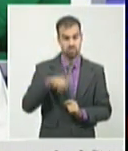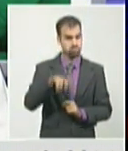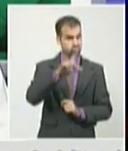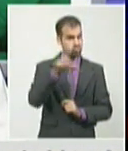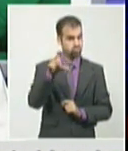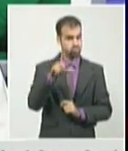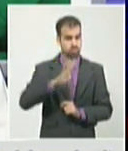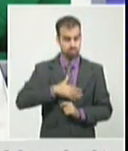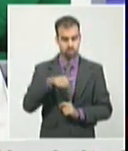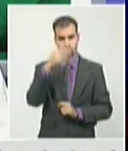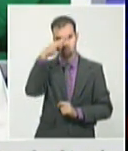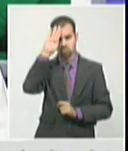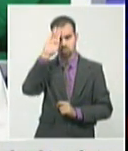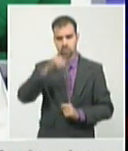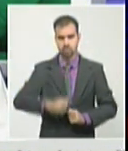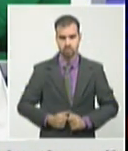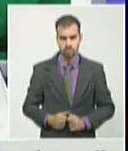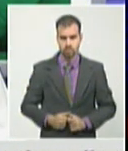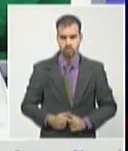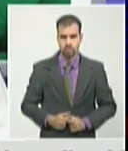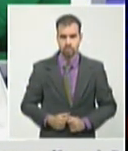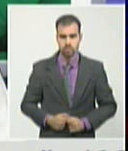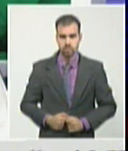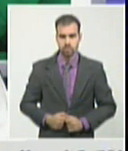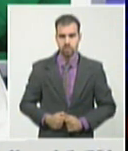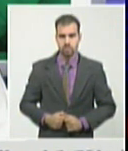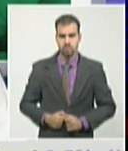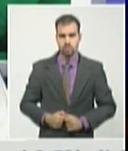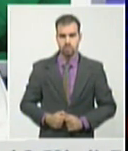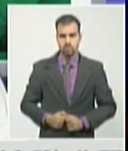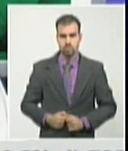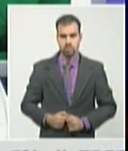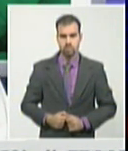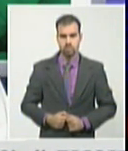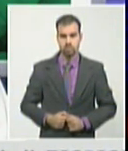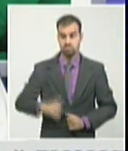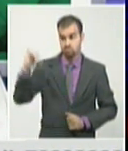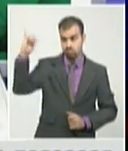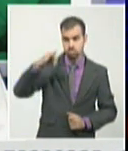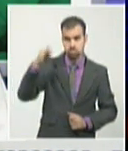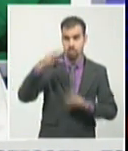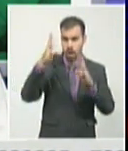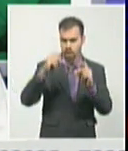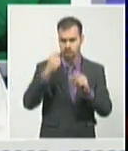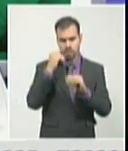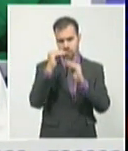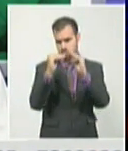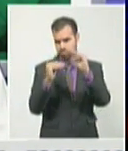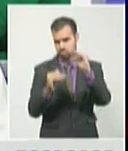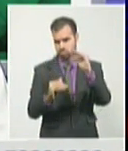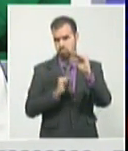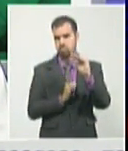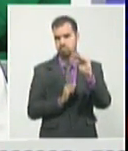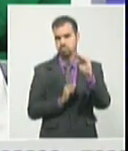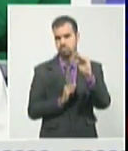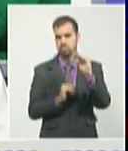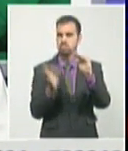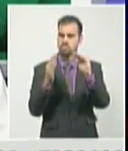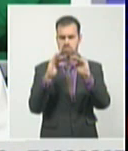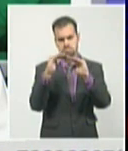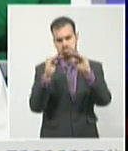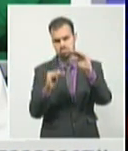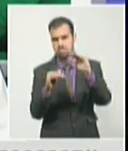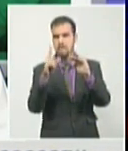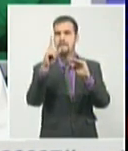país y hemos bajado la cifra incluso a 1000 e incluso menos de 1.000 hay el